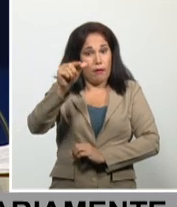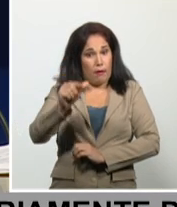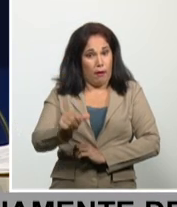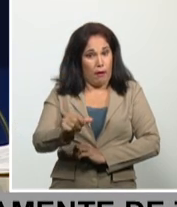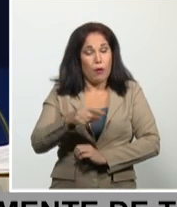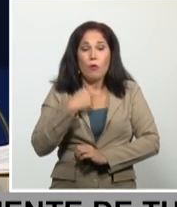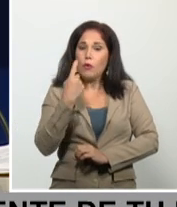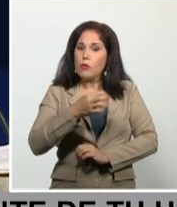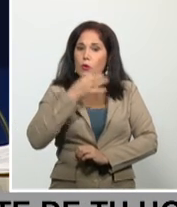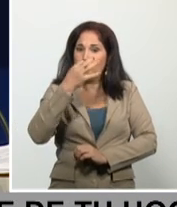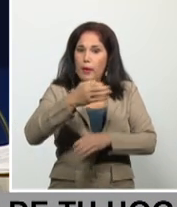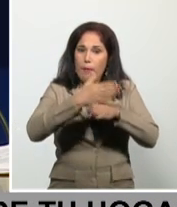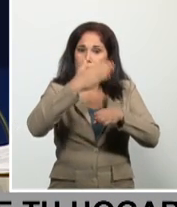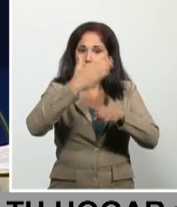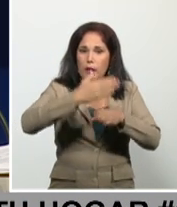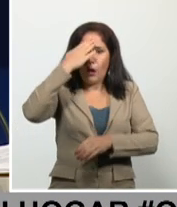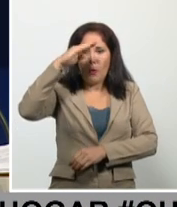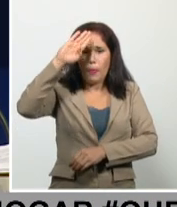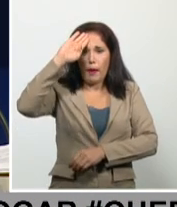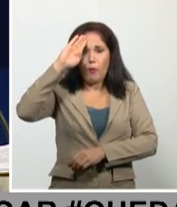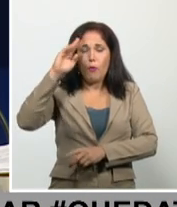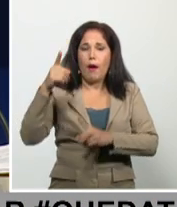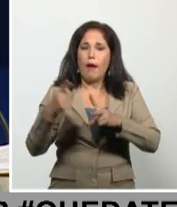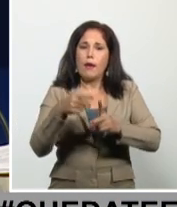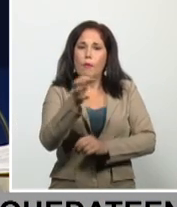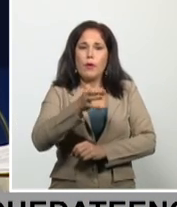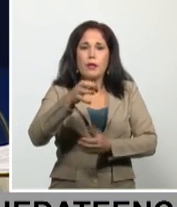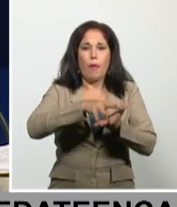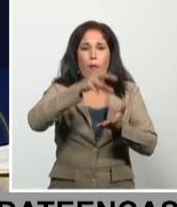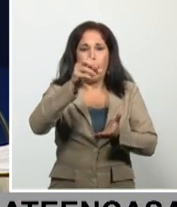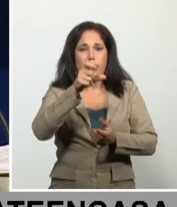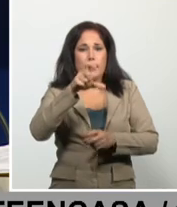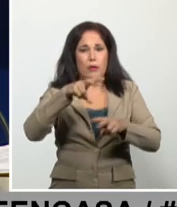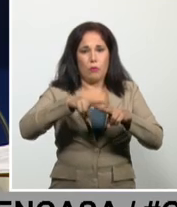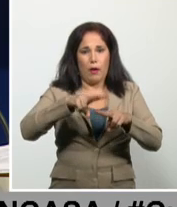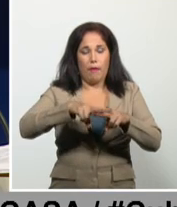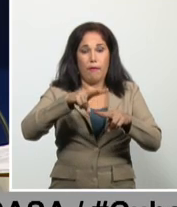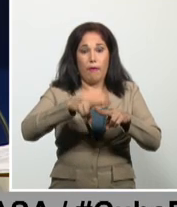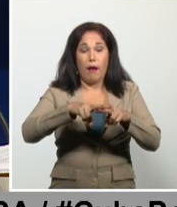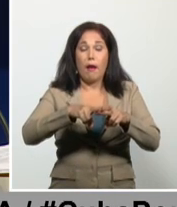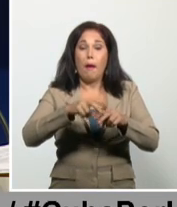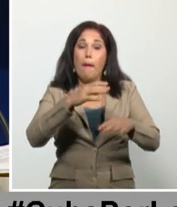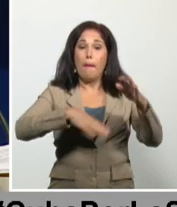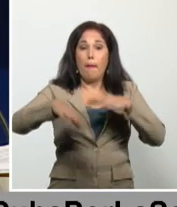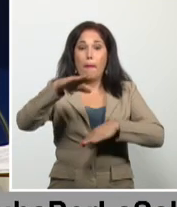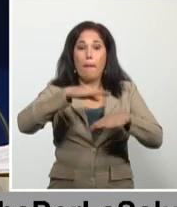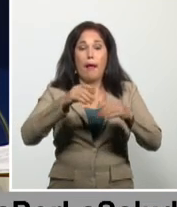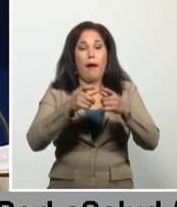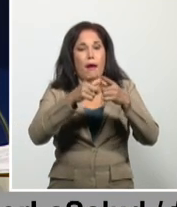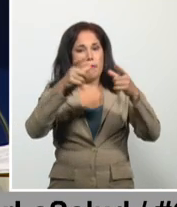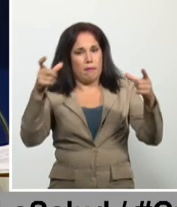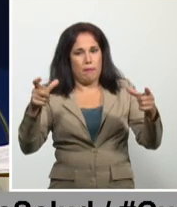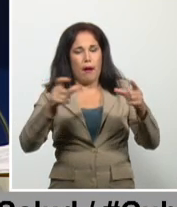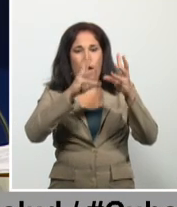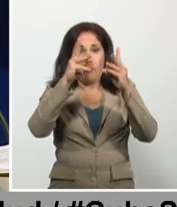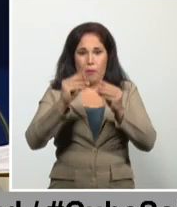dicho, Santiago de Cuba y los municipios Plaza, Centro Habana y Playa son los que tienen una cifra